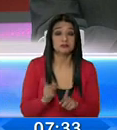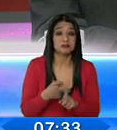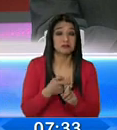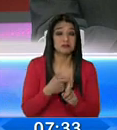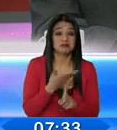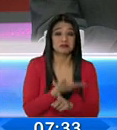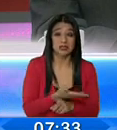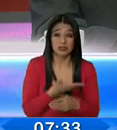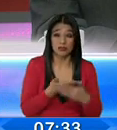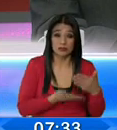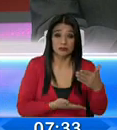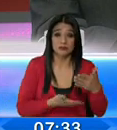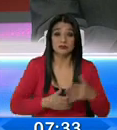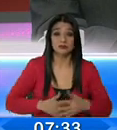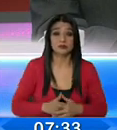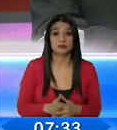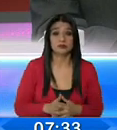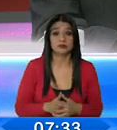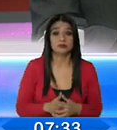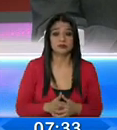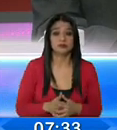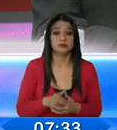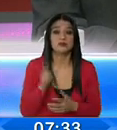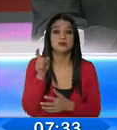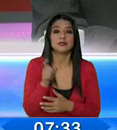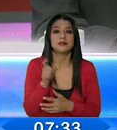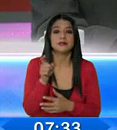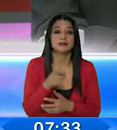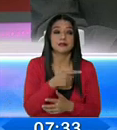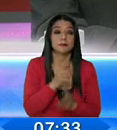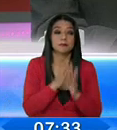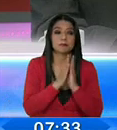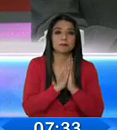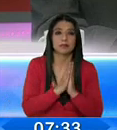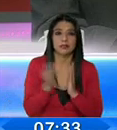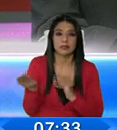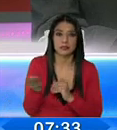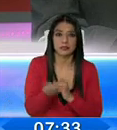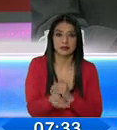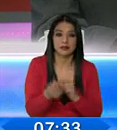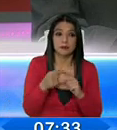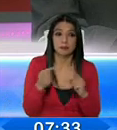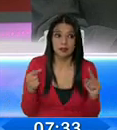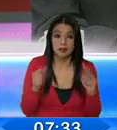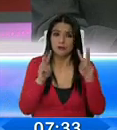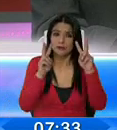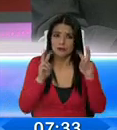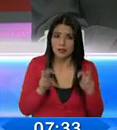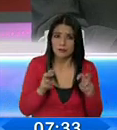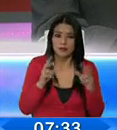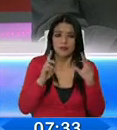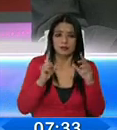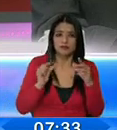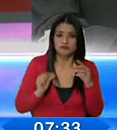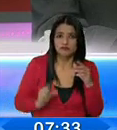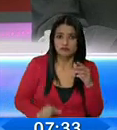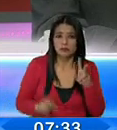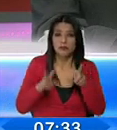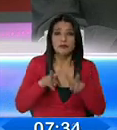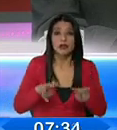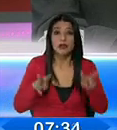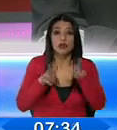de un requerimiento en donde no se estableció un desglose de precios